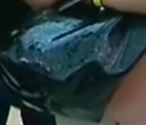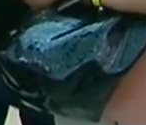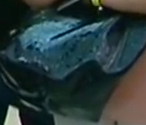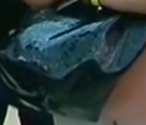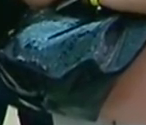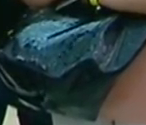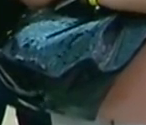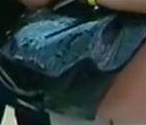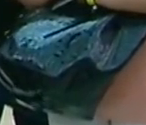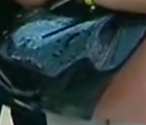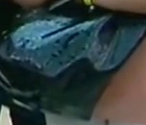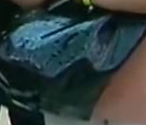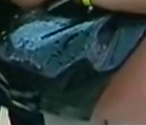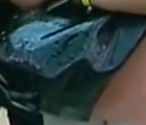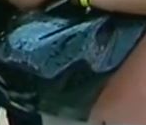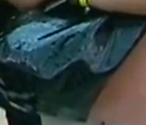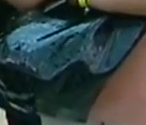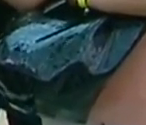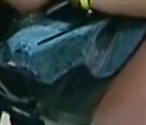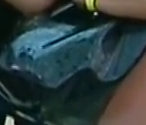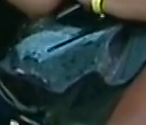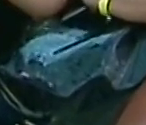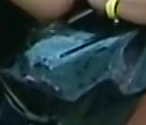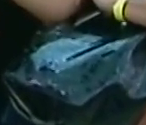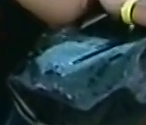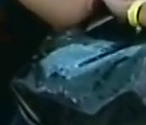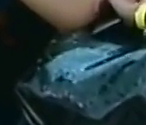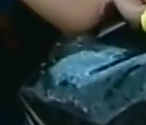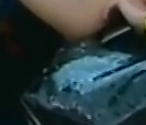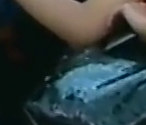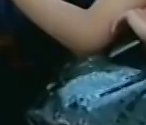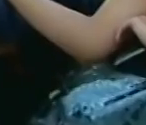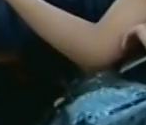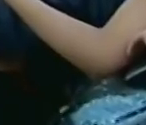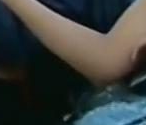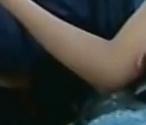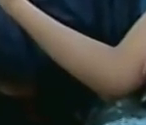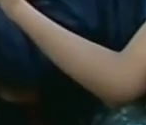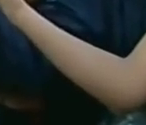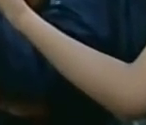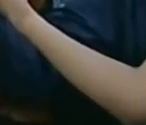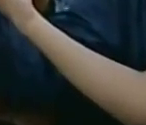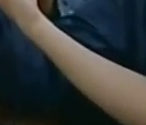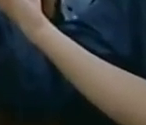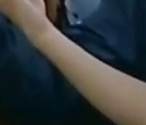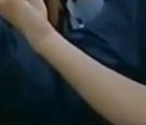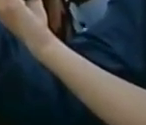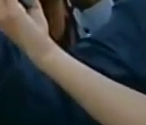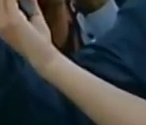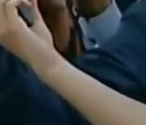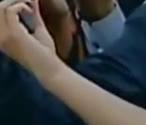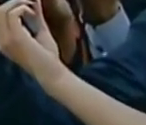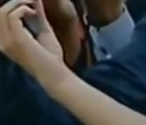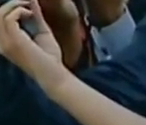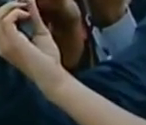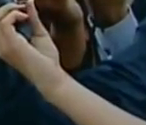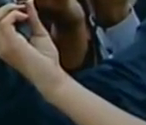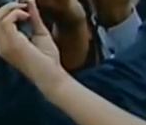es un debate que habrá que dar en el momento en que estemos dando esa discusión. Pero en todo caso es una